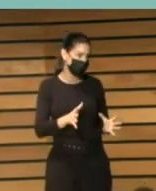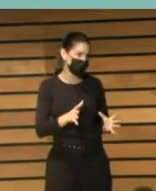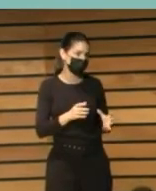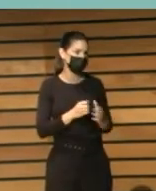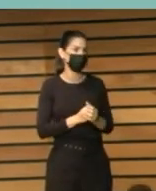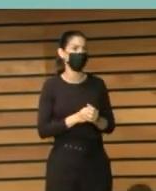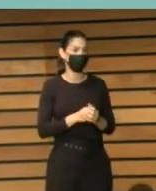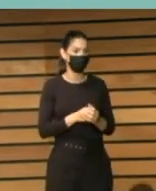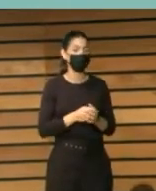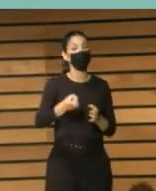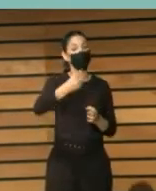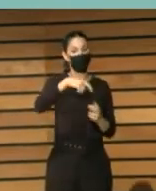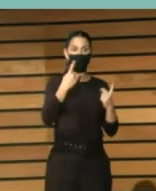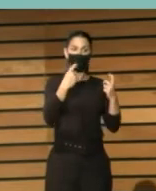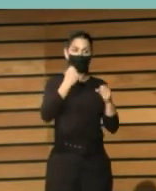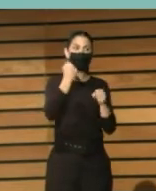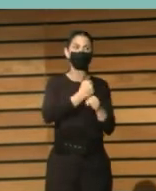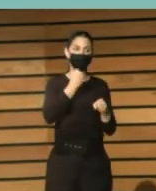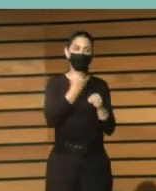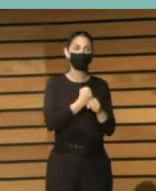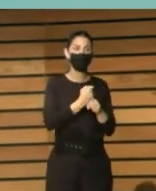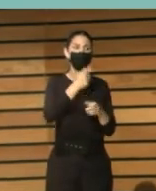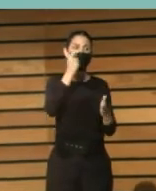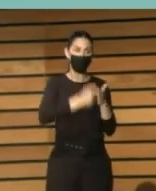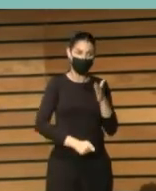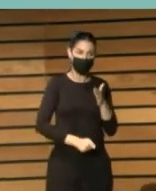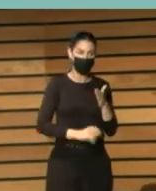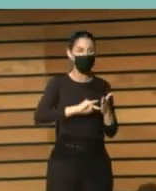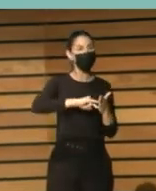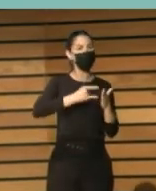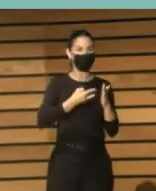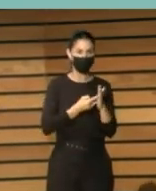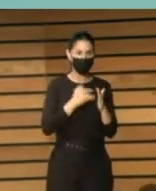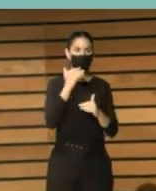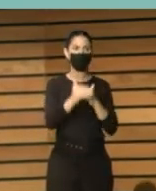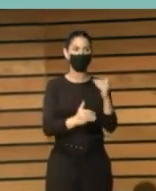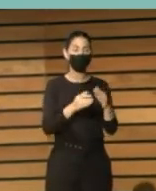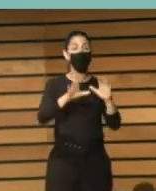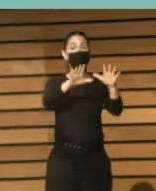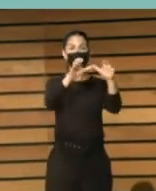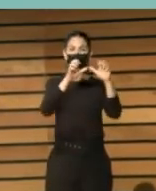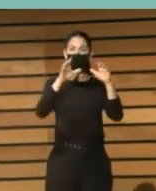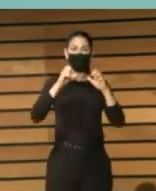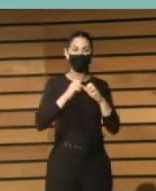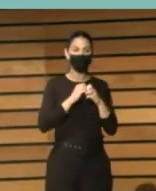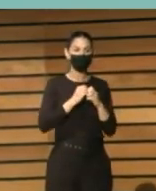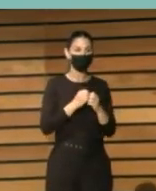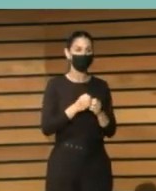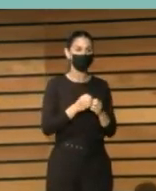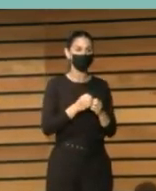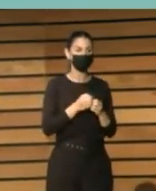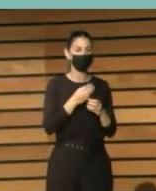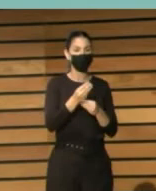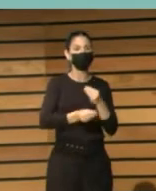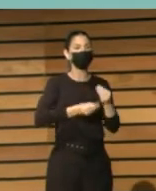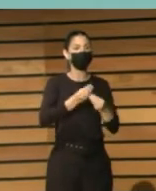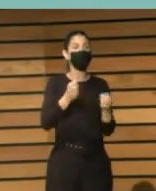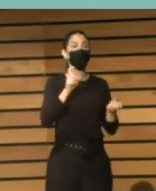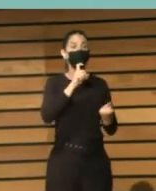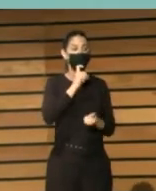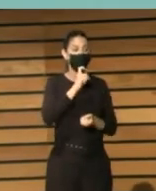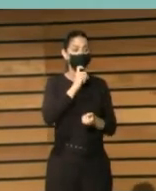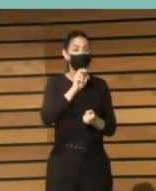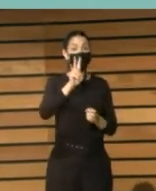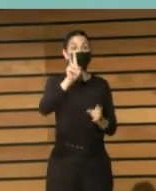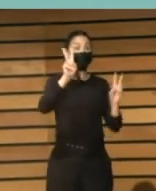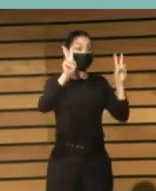que tenemos que hacer, aprender metodologías, aprender formas de hacer y también llevar los proyectos